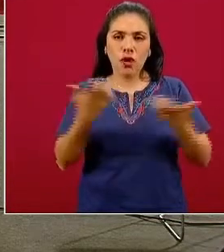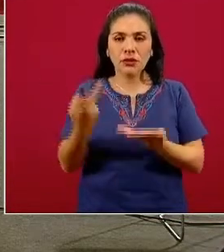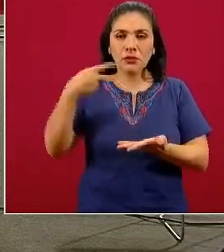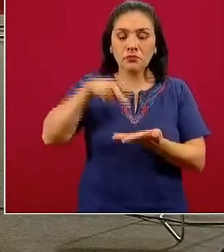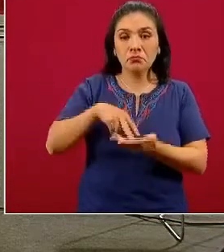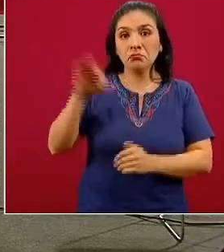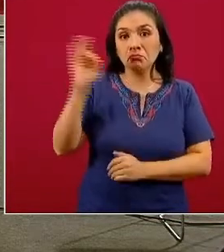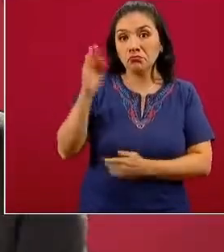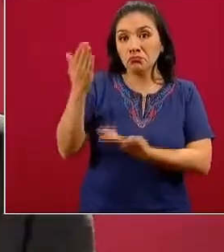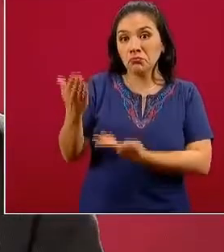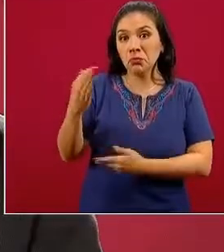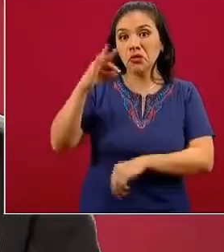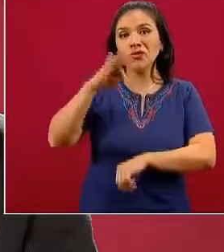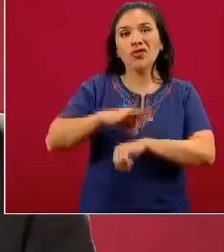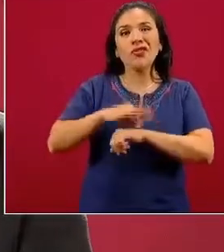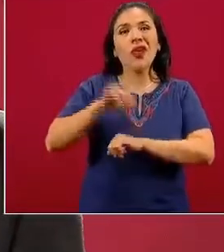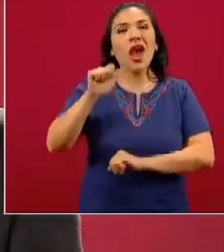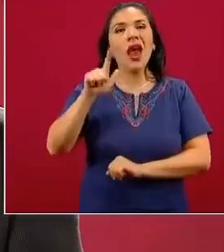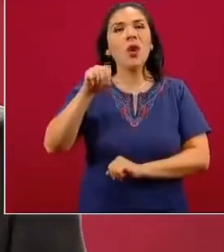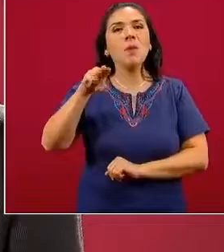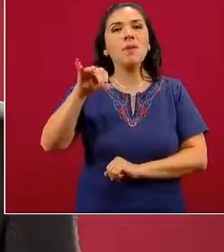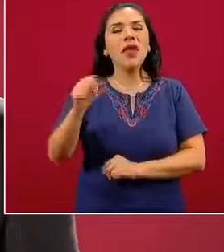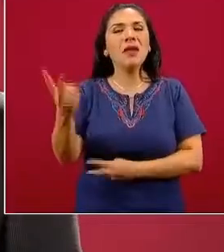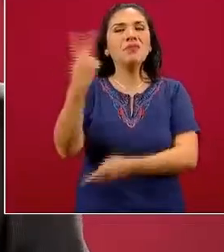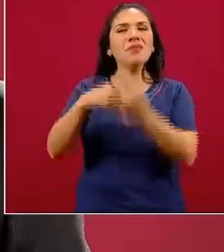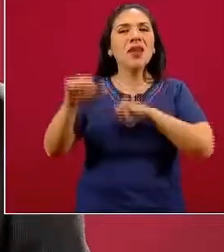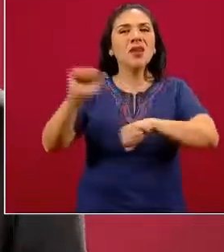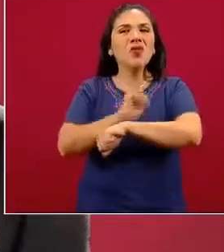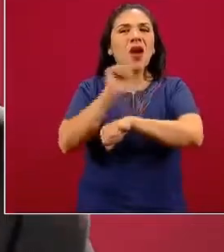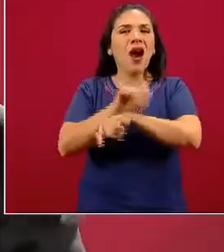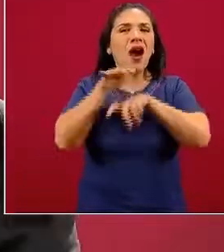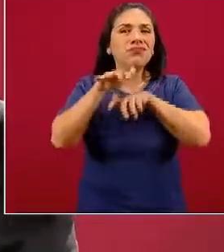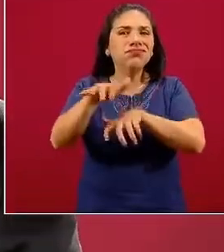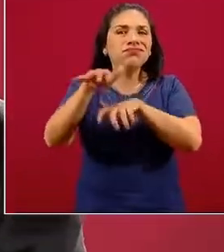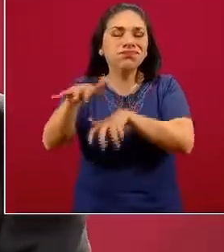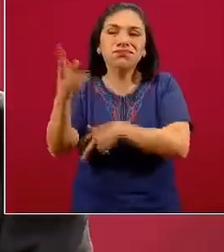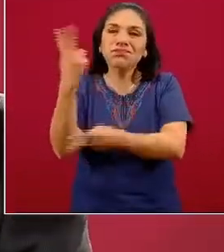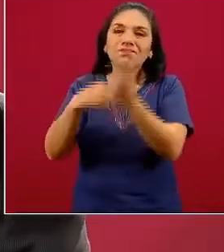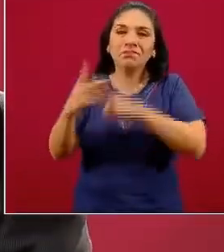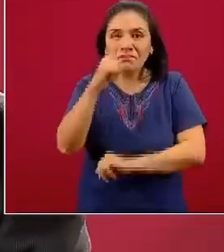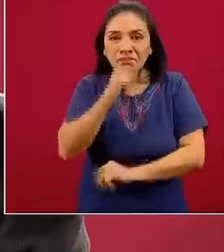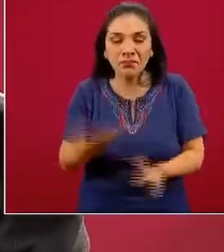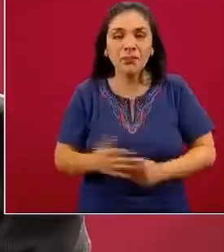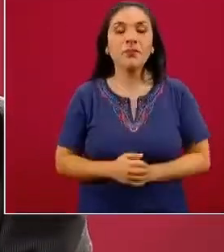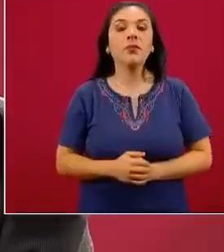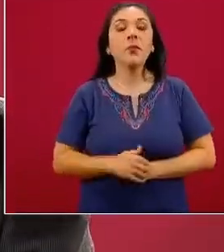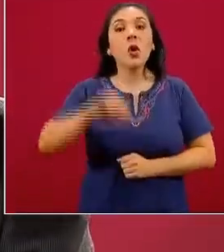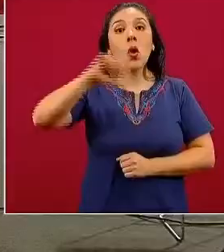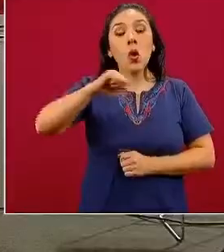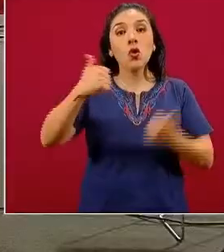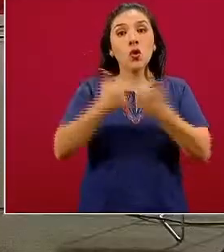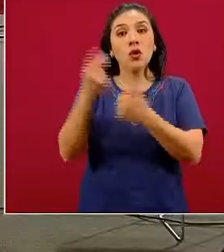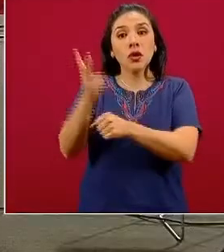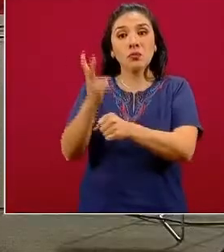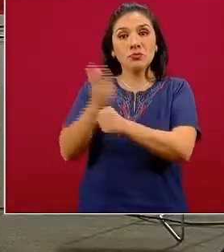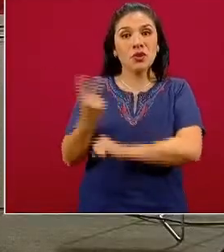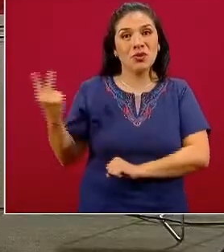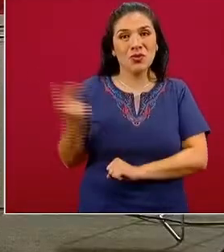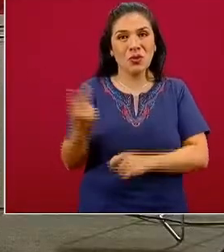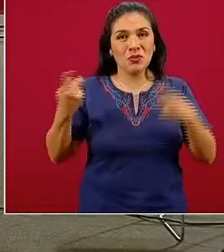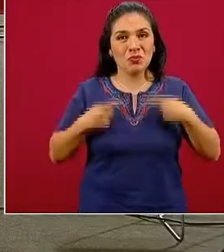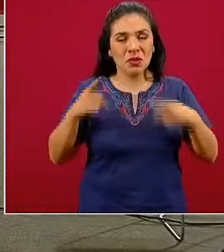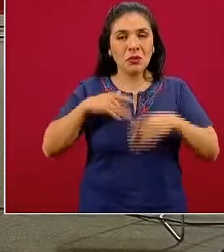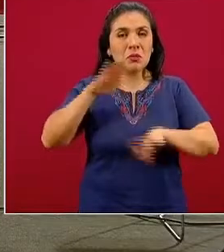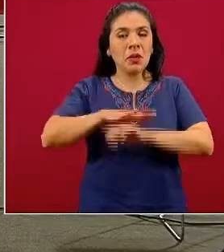doctor Alomía, que está atorado en el tráfico, nos alcance. Y hoy tenemos a invitado